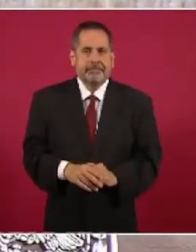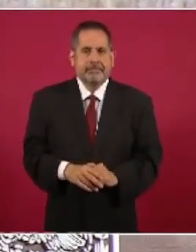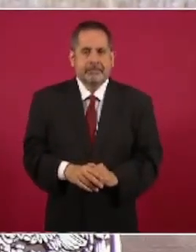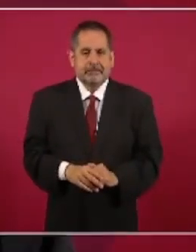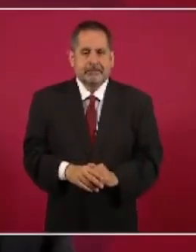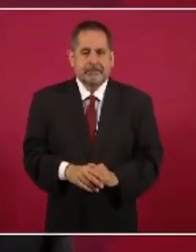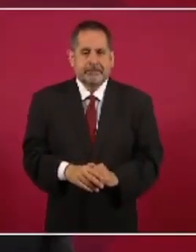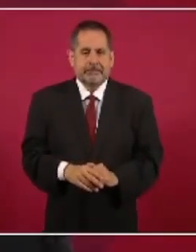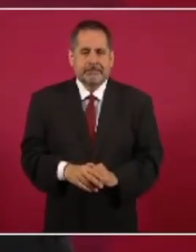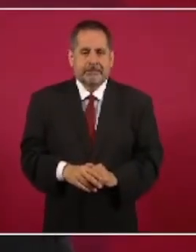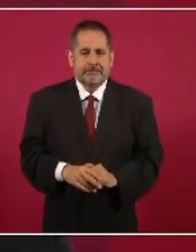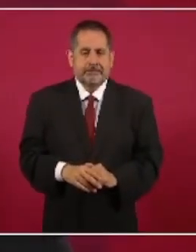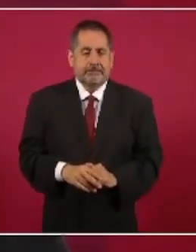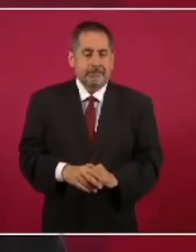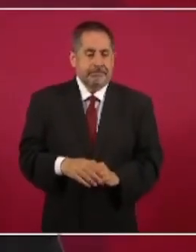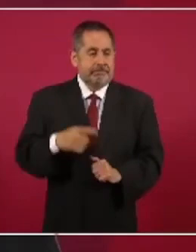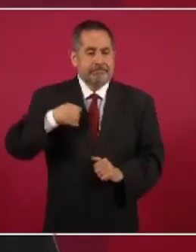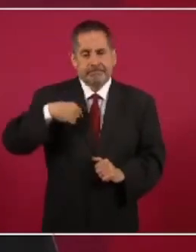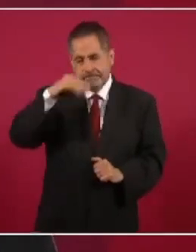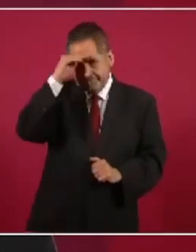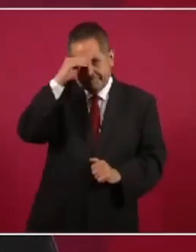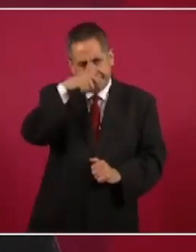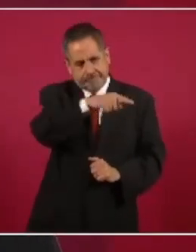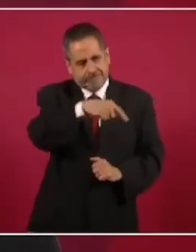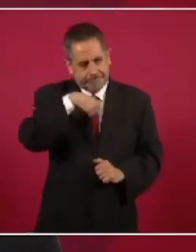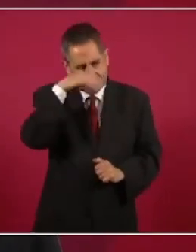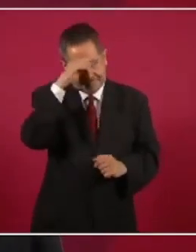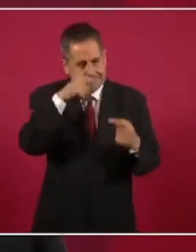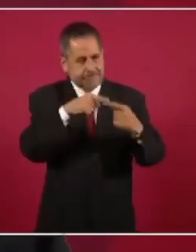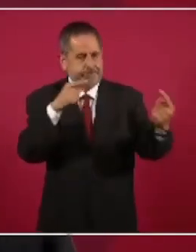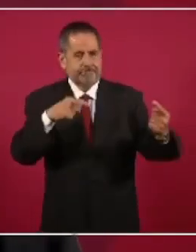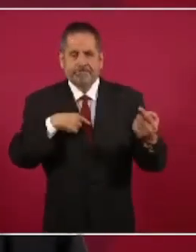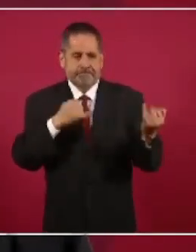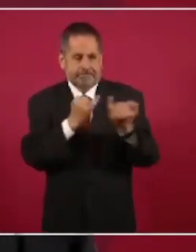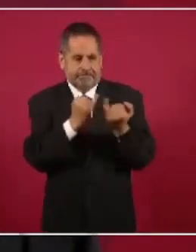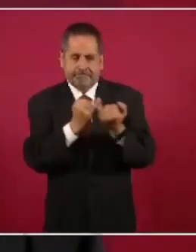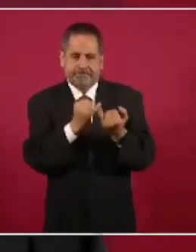porque pensamos distintos, no somos iguales,